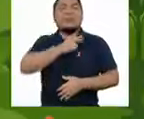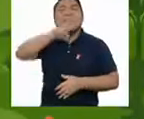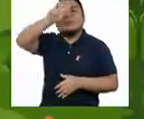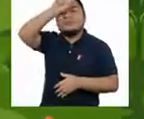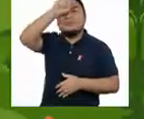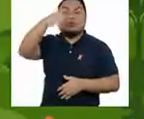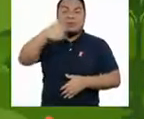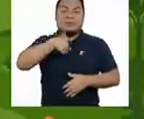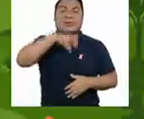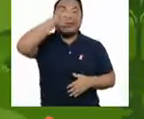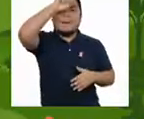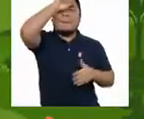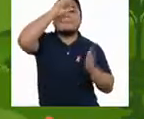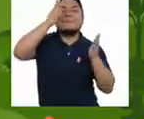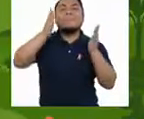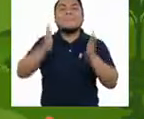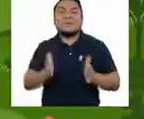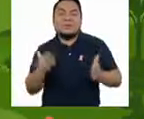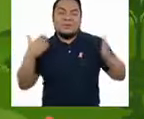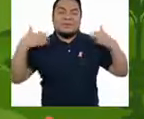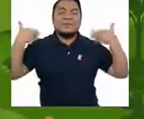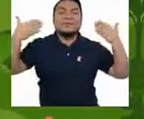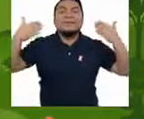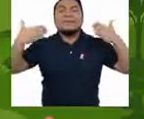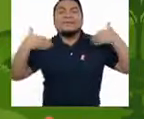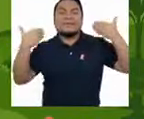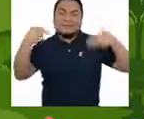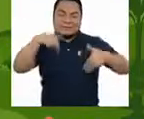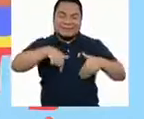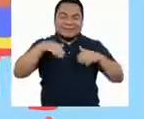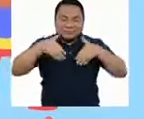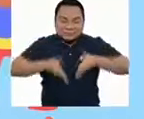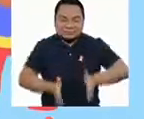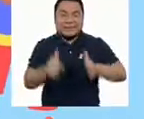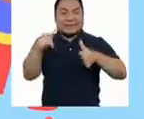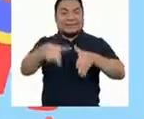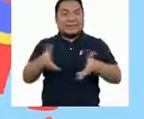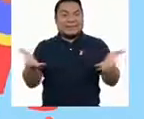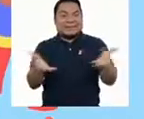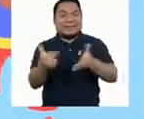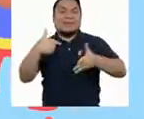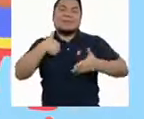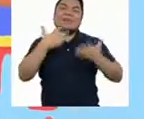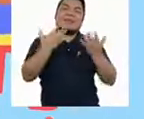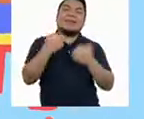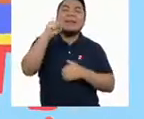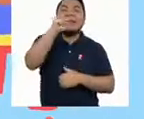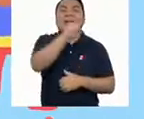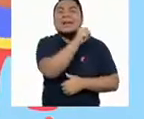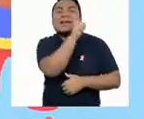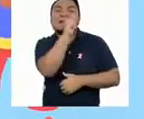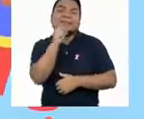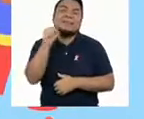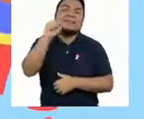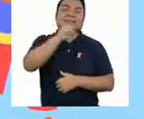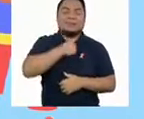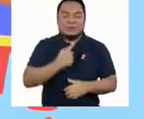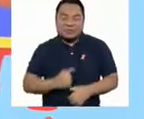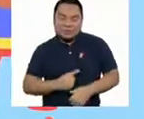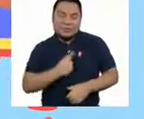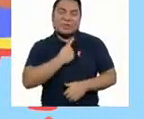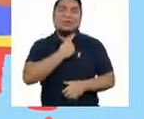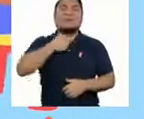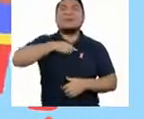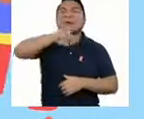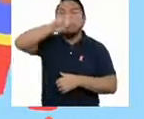país. Soy peruano, soy feliz, es mi tierra y nací. Hoy quiero cantarle con orgullo a